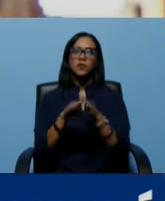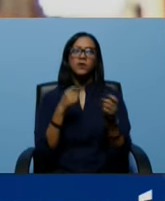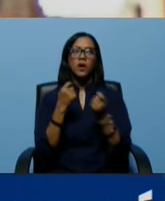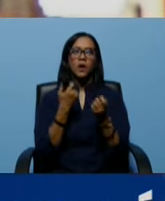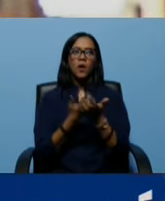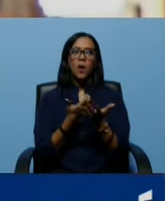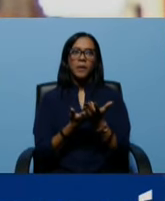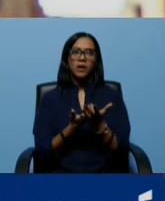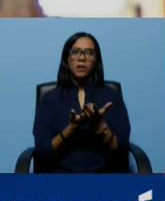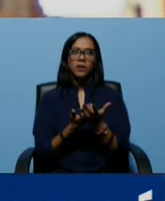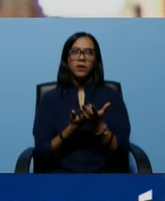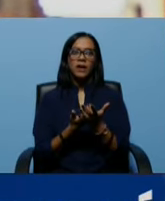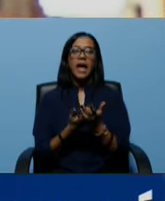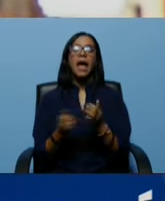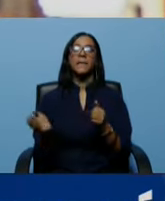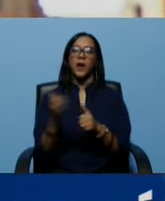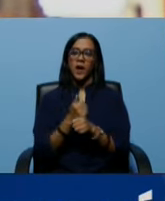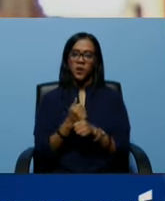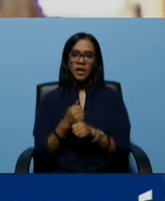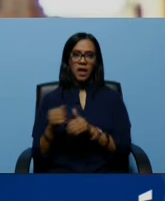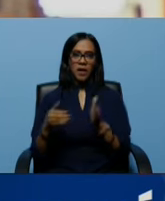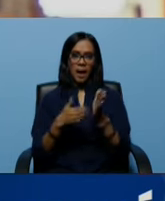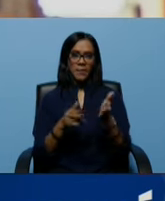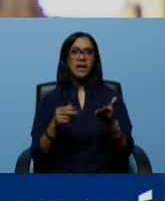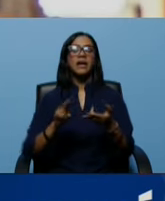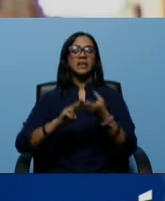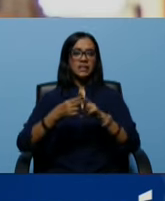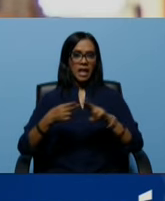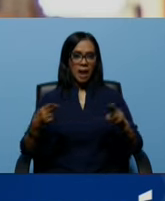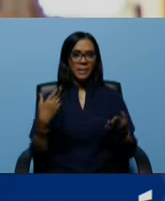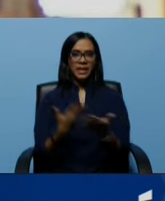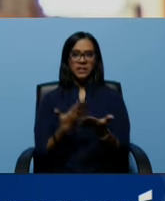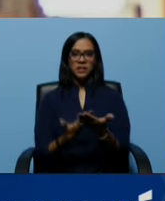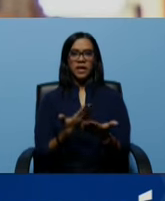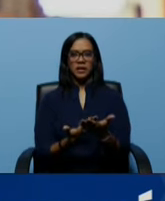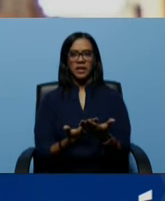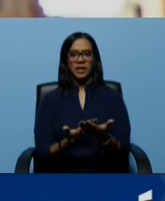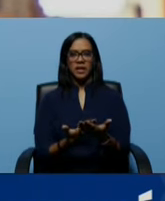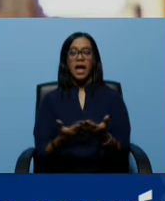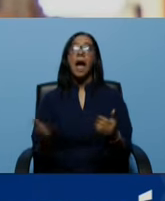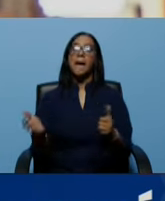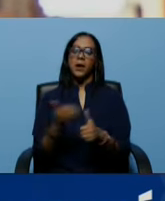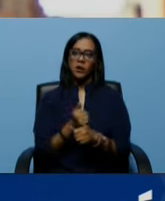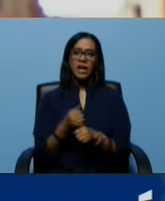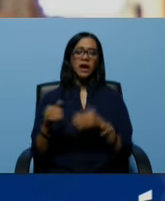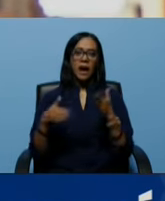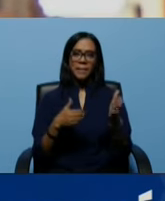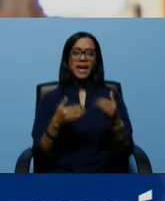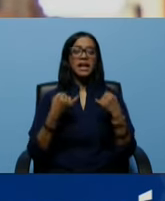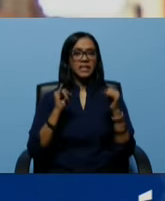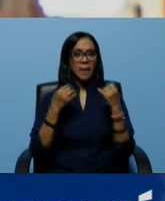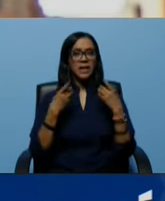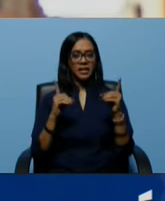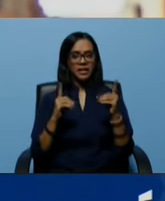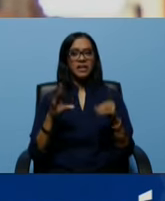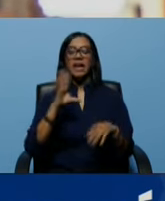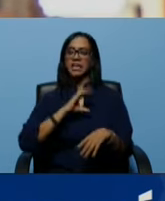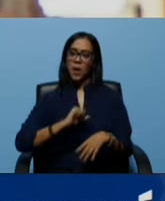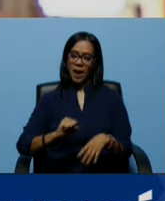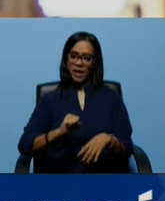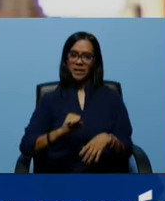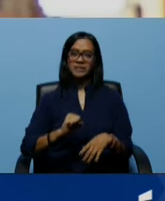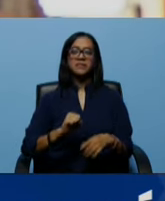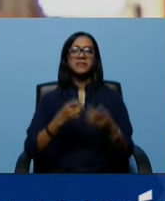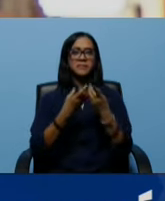económico. Hemos encontrado el camino de la paz sustentada. Hemos encontrado el camino de la independencia, de la soberanía y